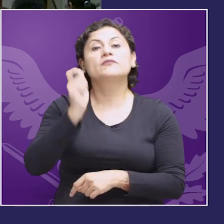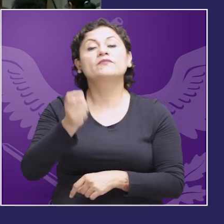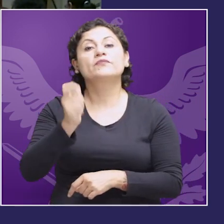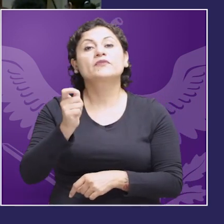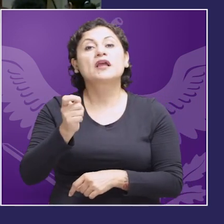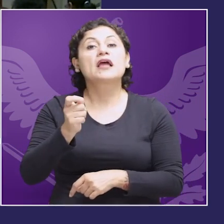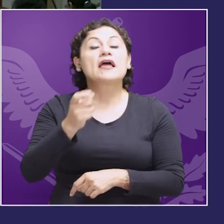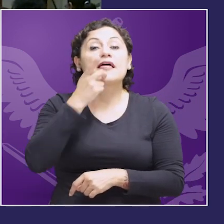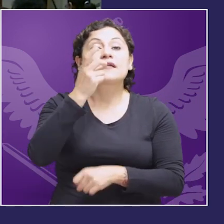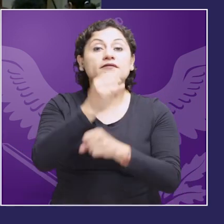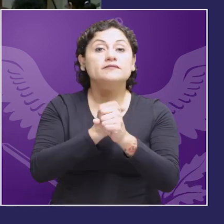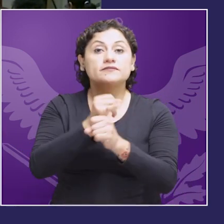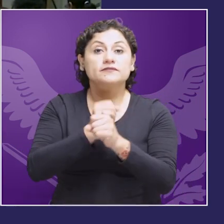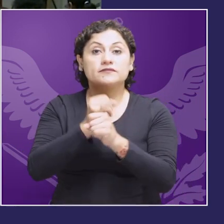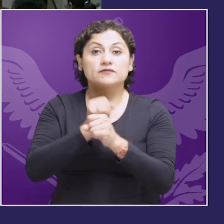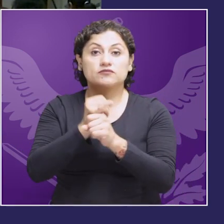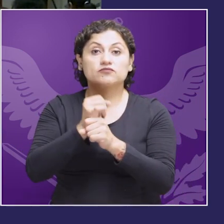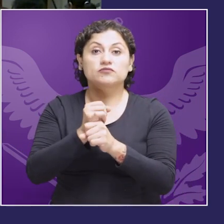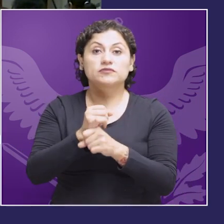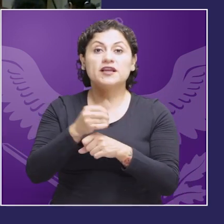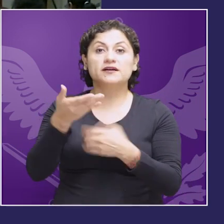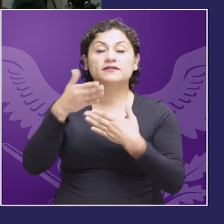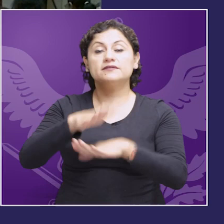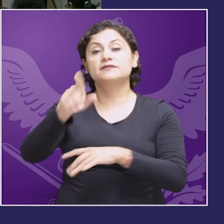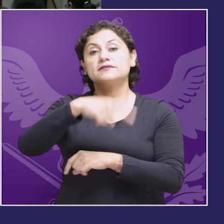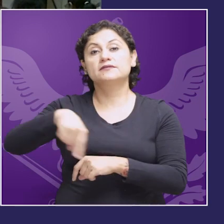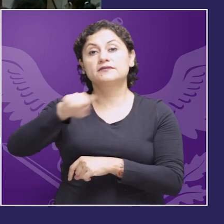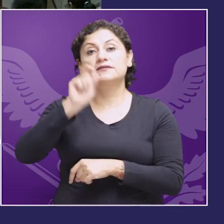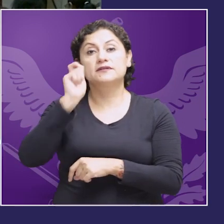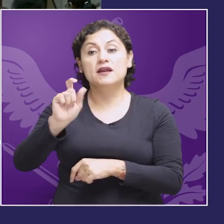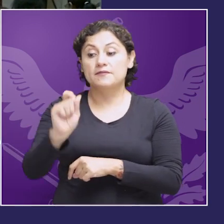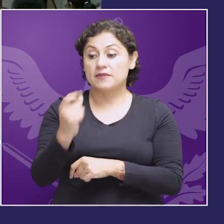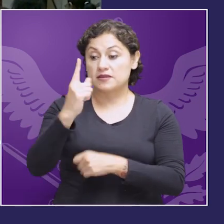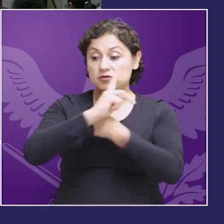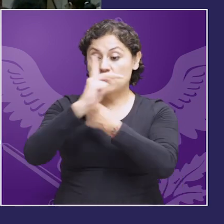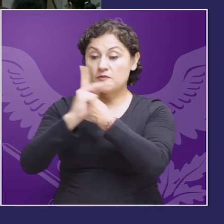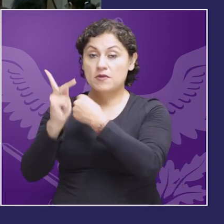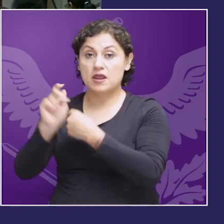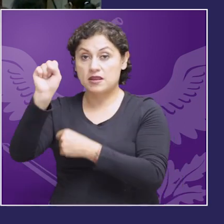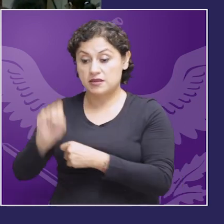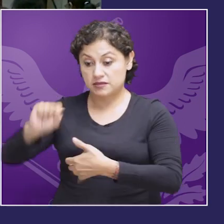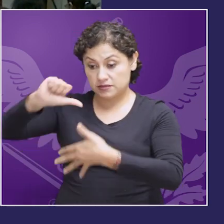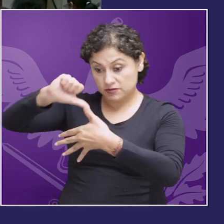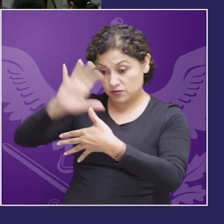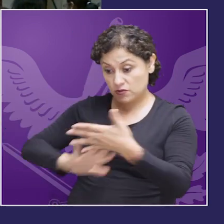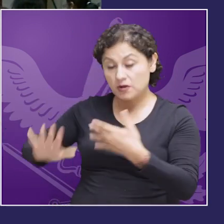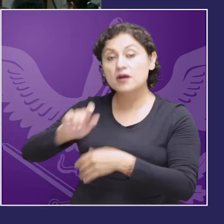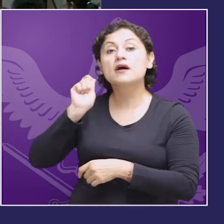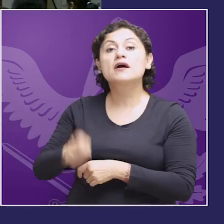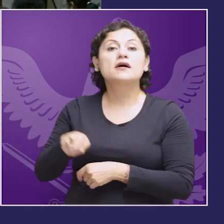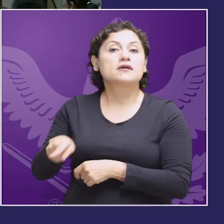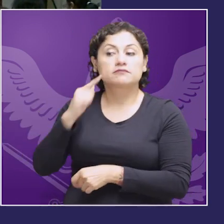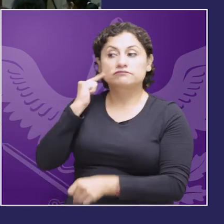el problema se evitará. Nada más lejos de la realidad. Un estudio de Celeste Sacomano del año